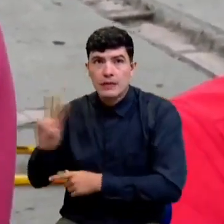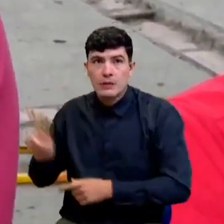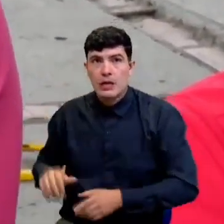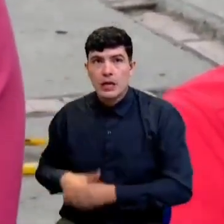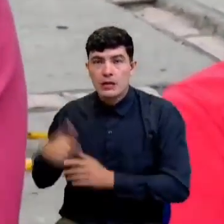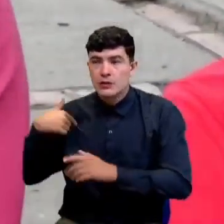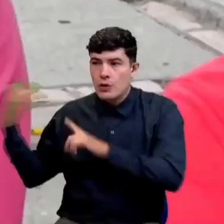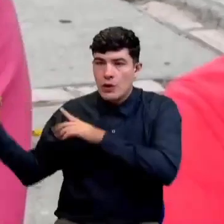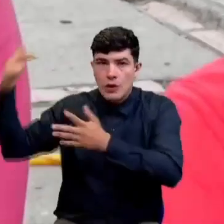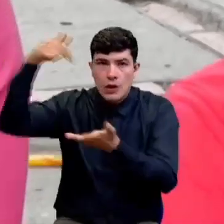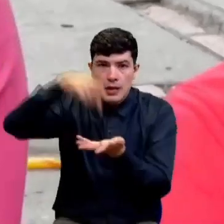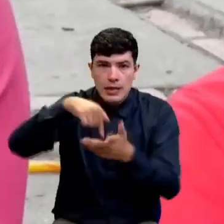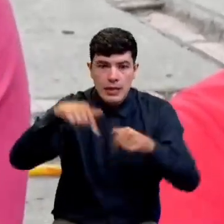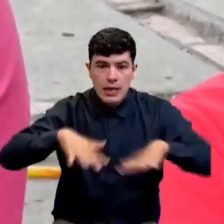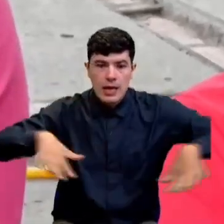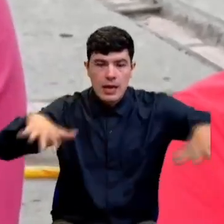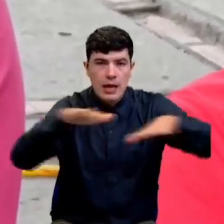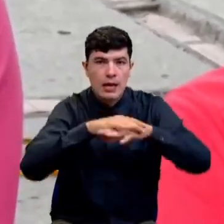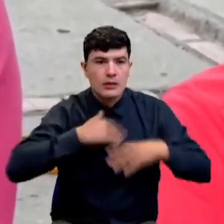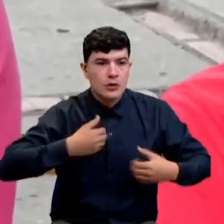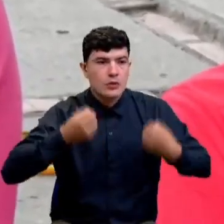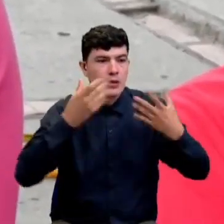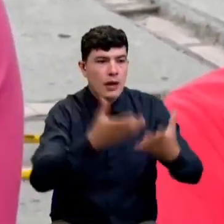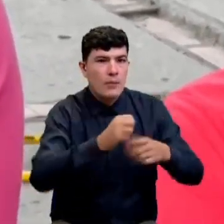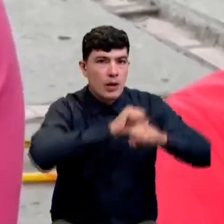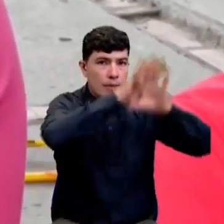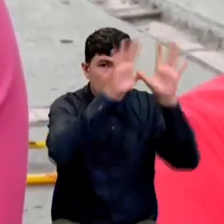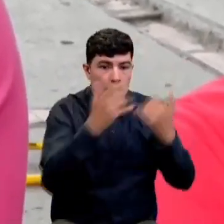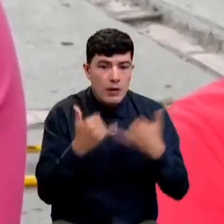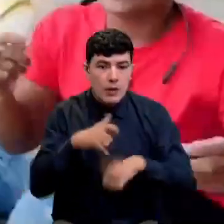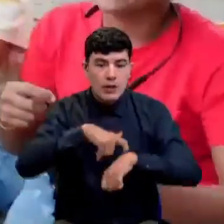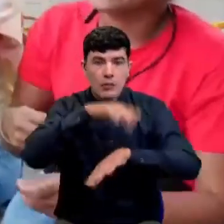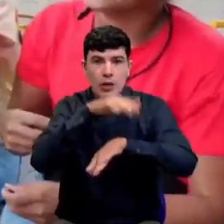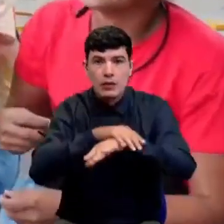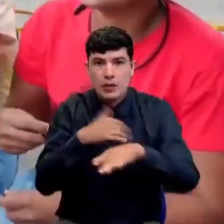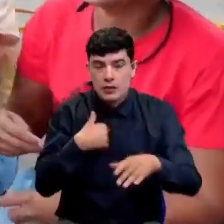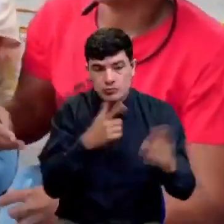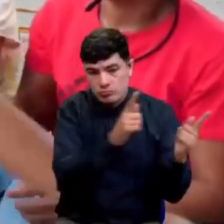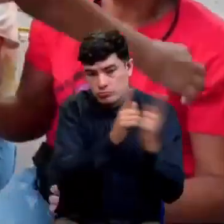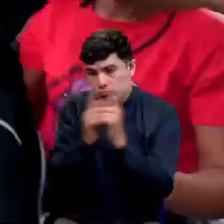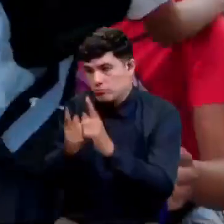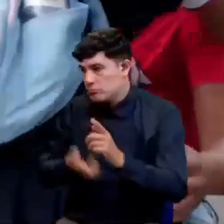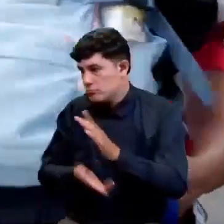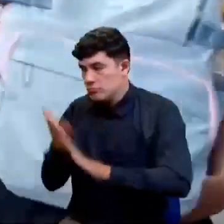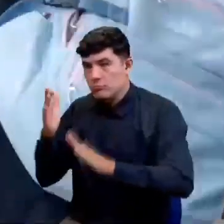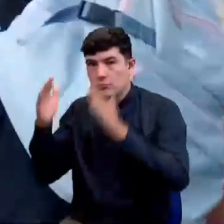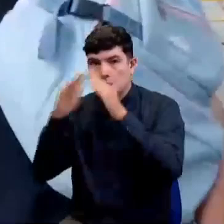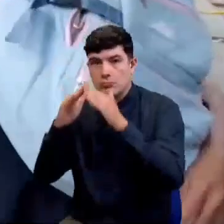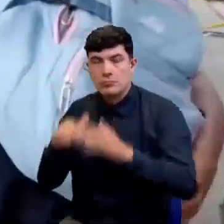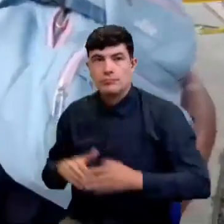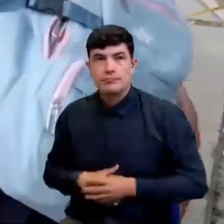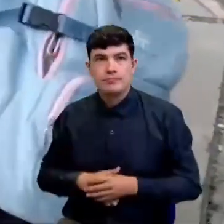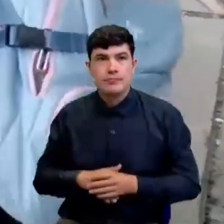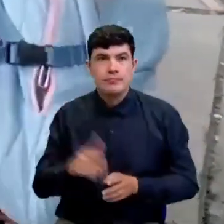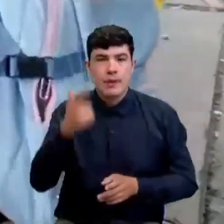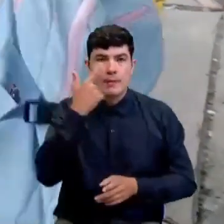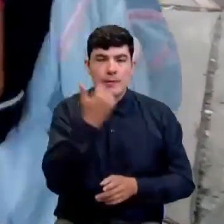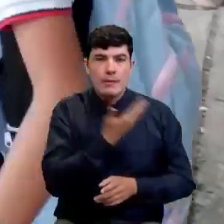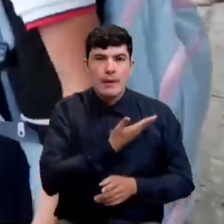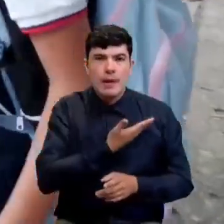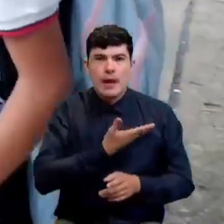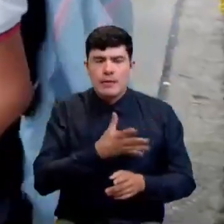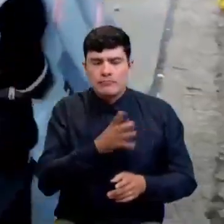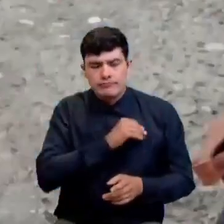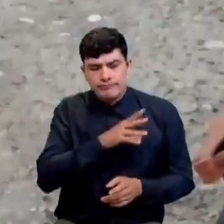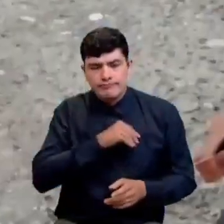y vengo hasta acá y aquí los traigo en la mañana y los recojo ahorita en la tarde. Algunas madres están felices por el regreso del transporte escolar fronterizo. Sí,